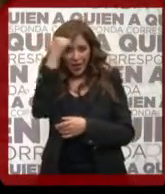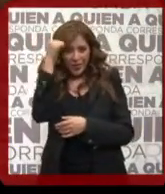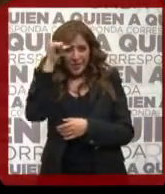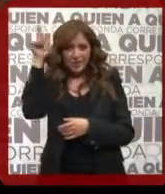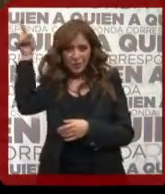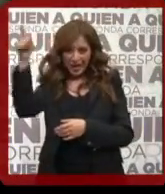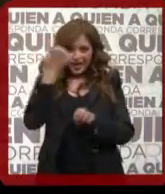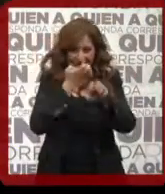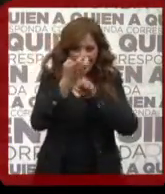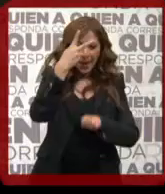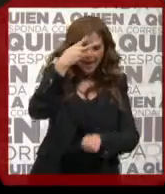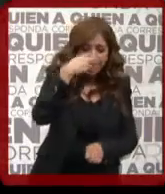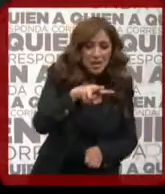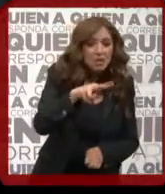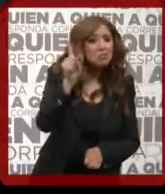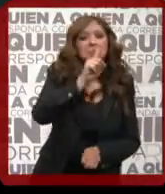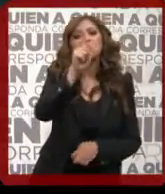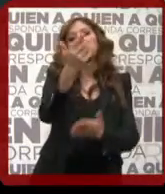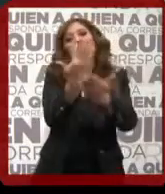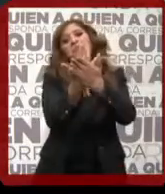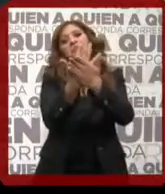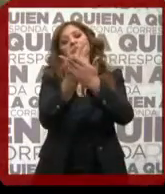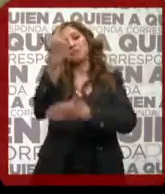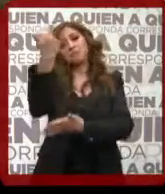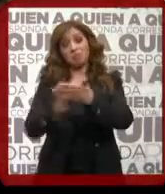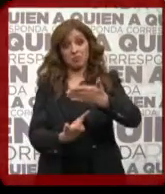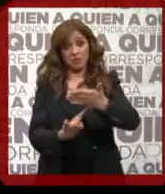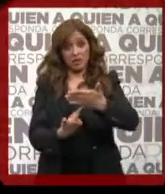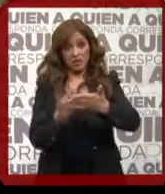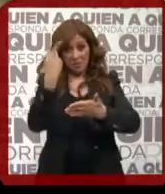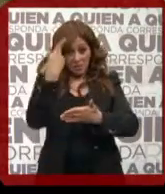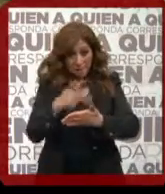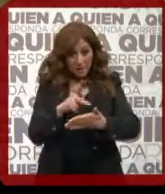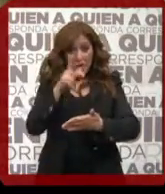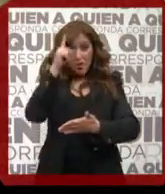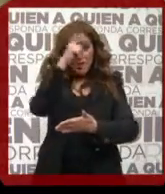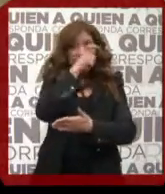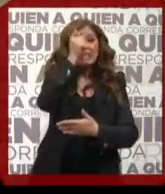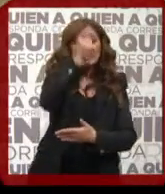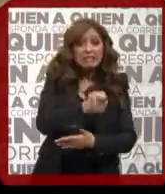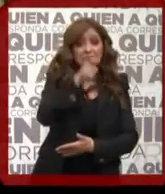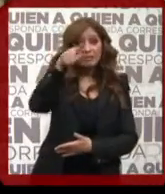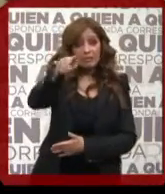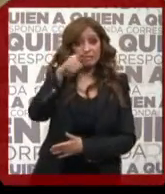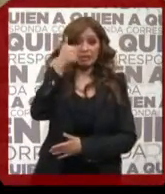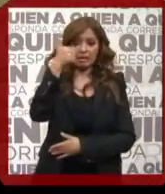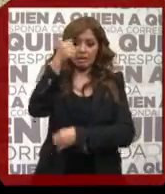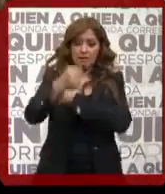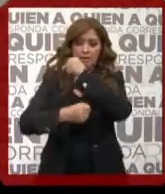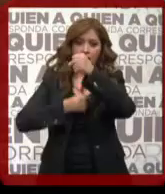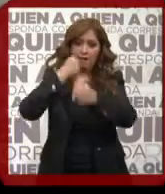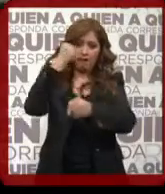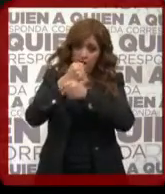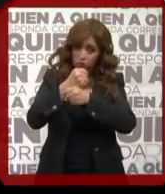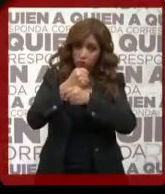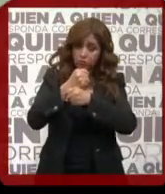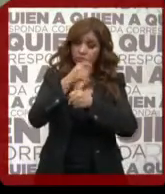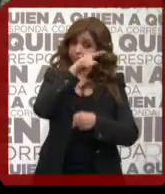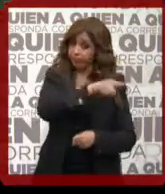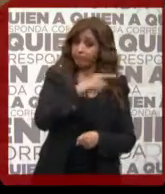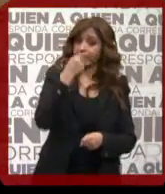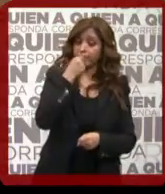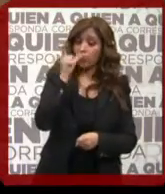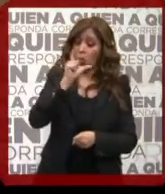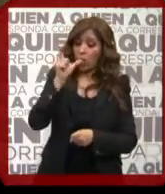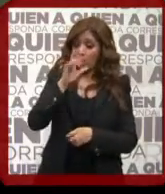de México, la tienen en lista de espera. Lo difícil de aceptar es que la niña tiene 6 años y a los niños les dan de